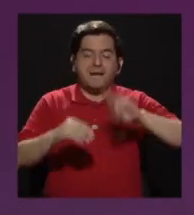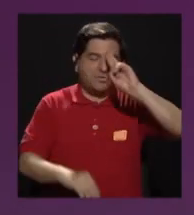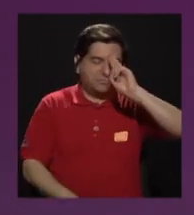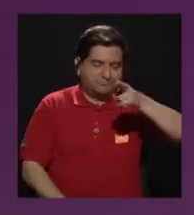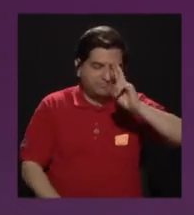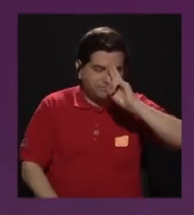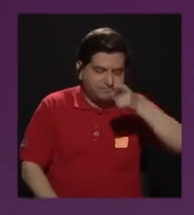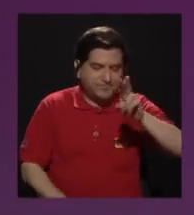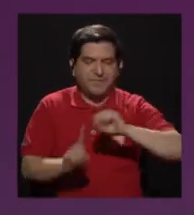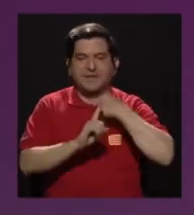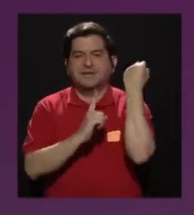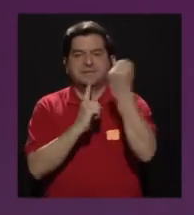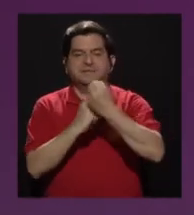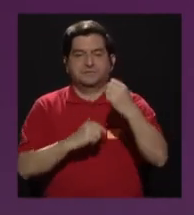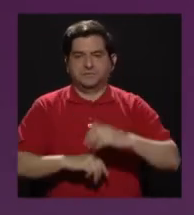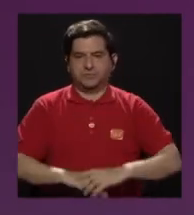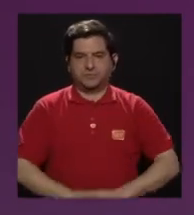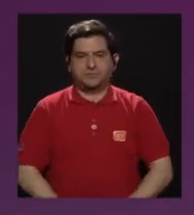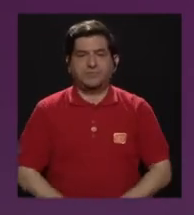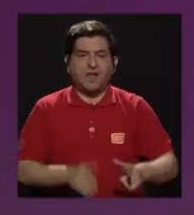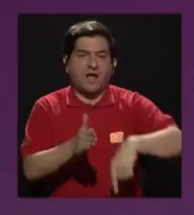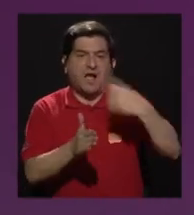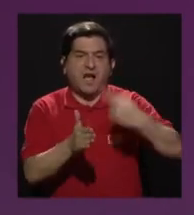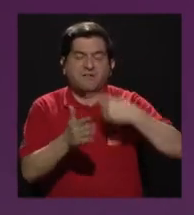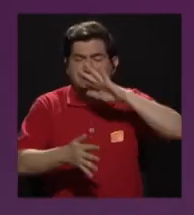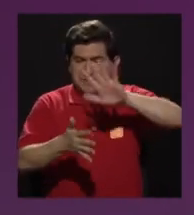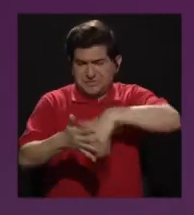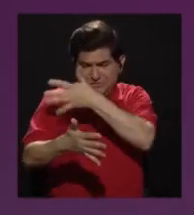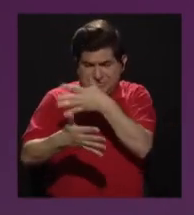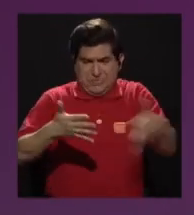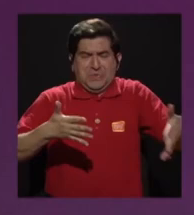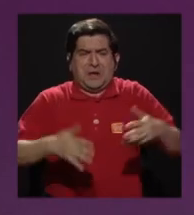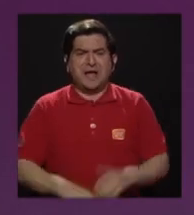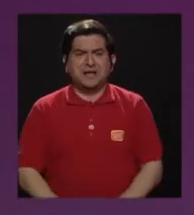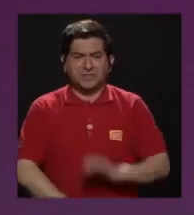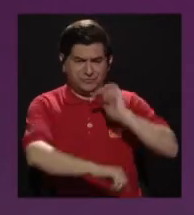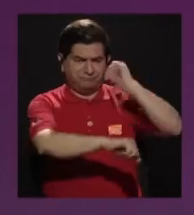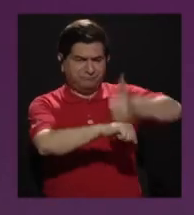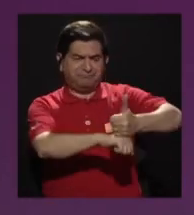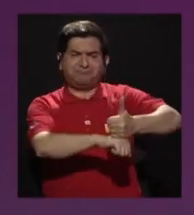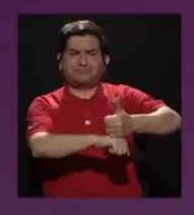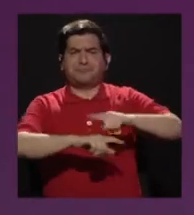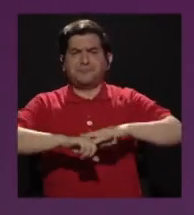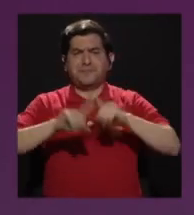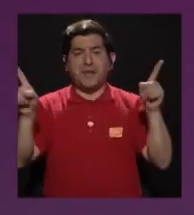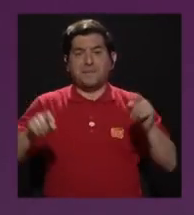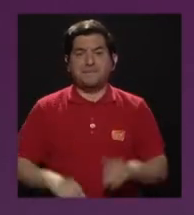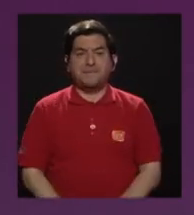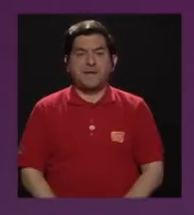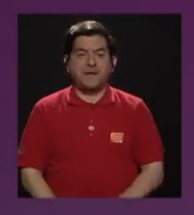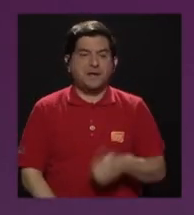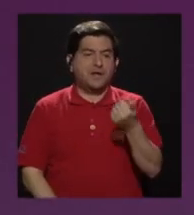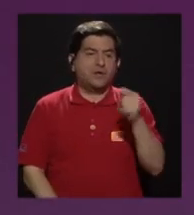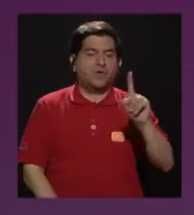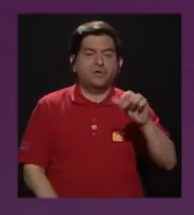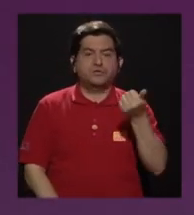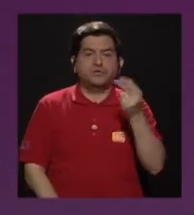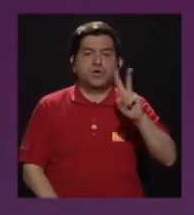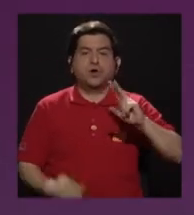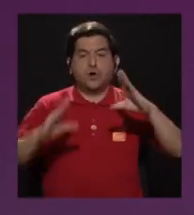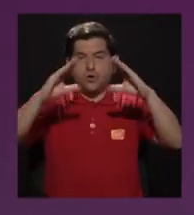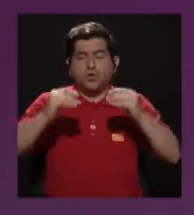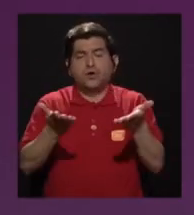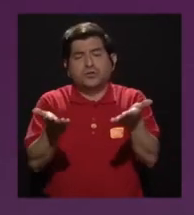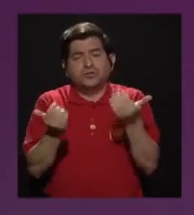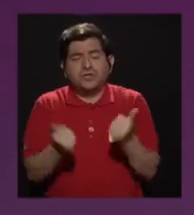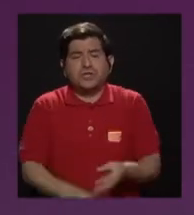respetan a veces las condiciones, ¿verdad? Son a veces horarios definidos, pero llega a las 11 o 12 de la noche y